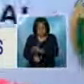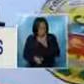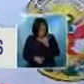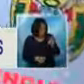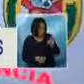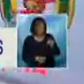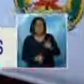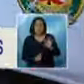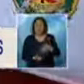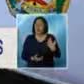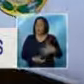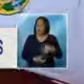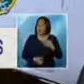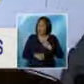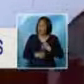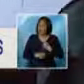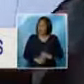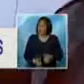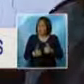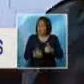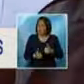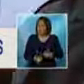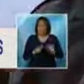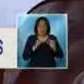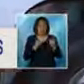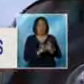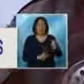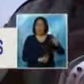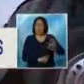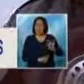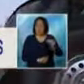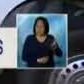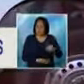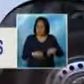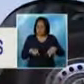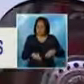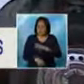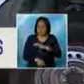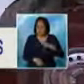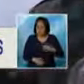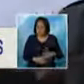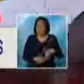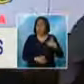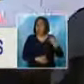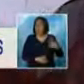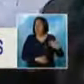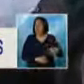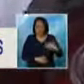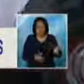Gran trabajo el que ha hecho, sin duda, el Escuadrón de Emergencias aquí del Callao, después de una